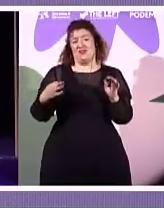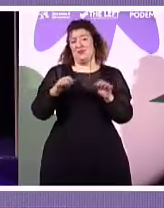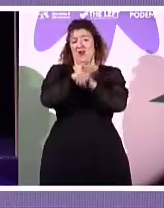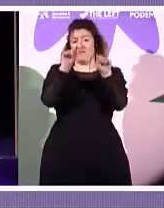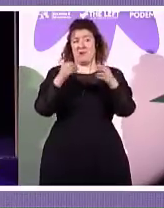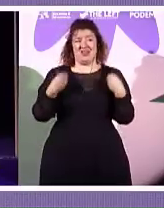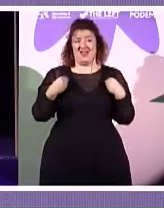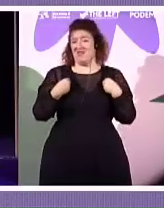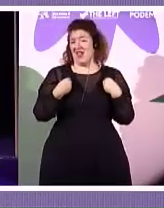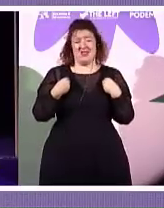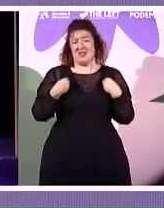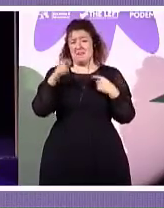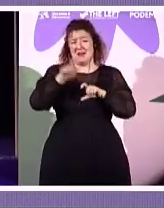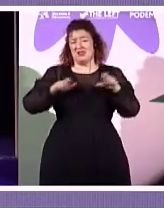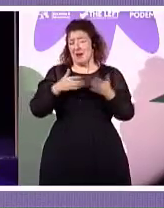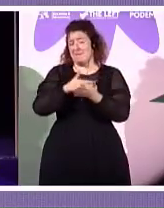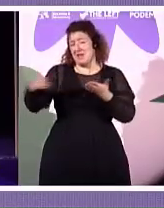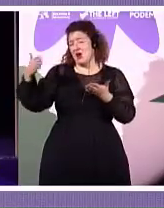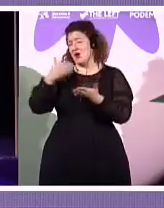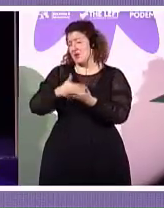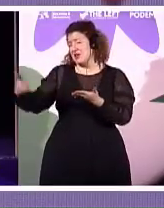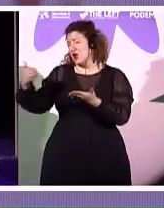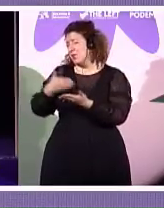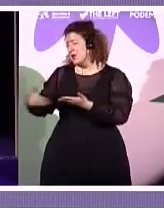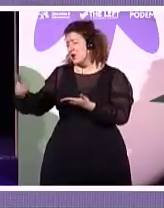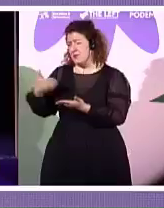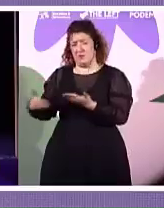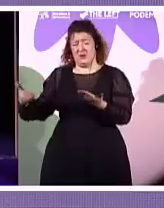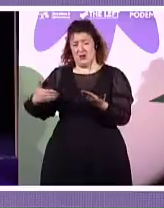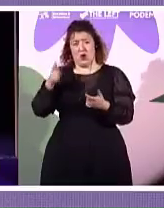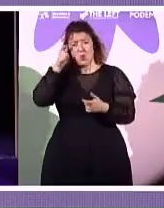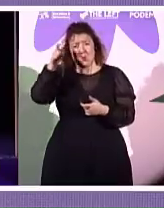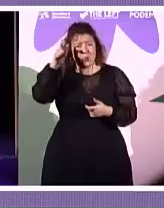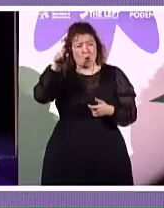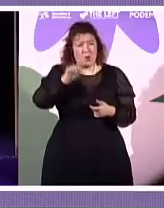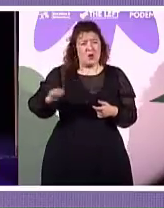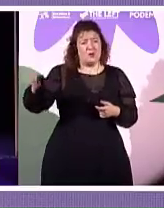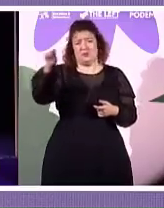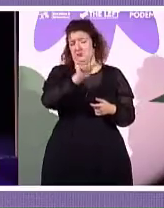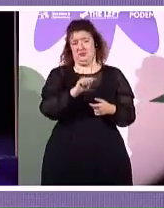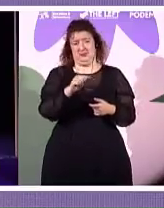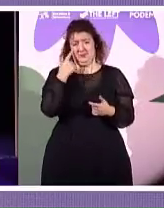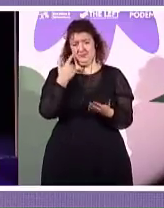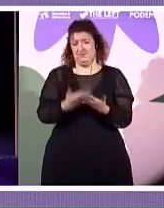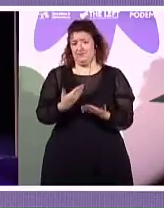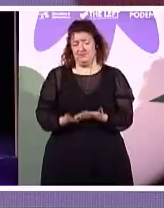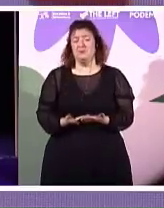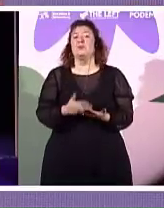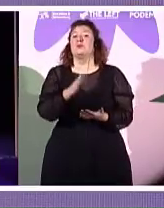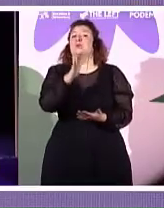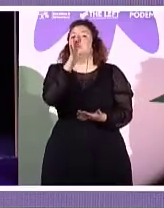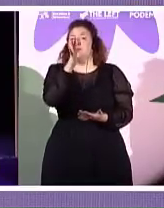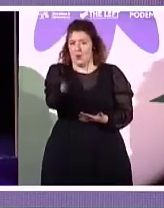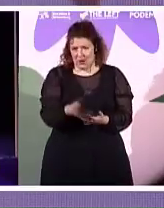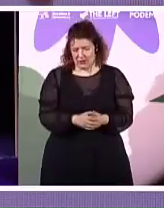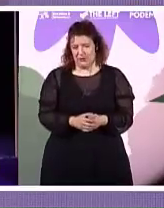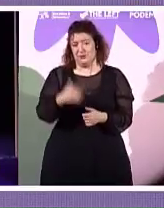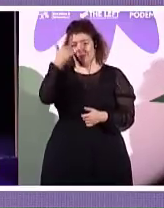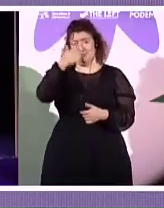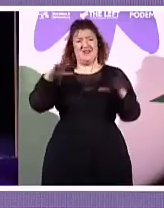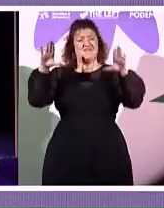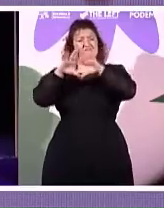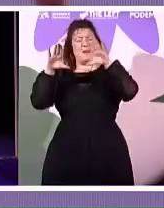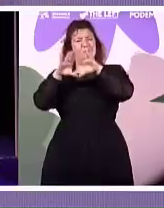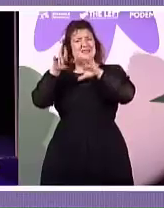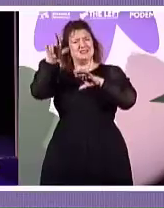vida de millones de personas en nuestros pueblos precisamente por eso las feministas están